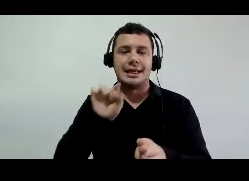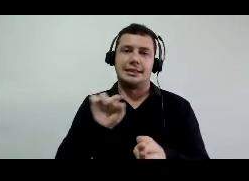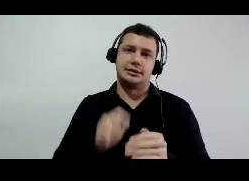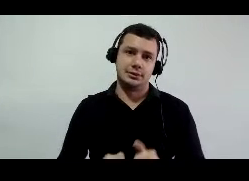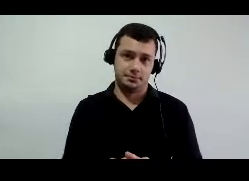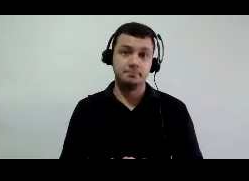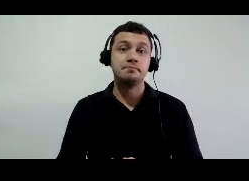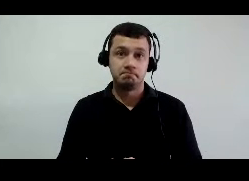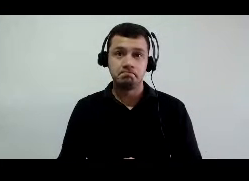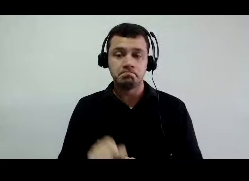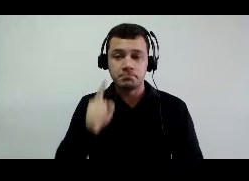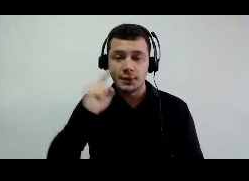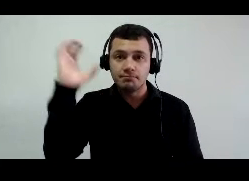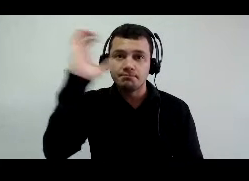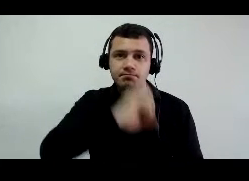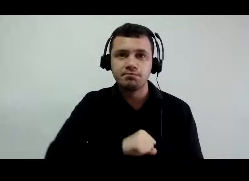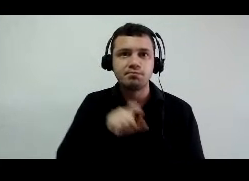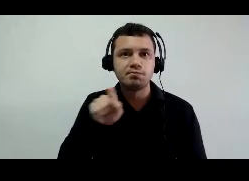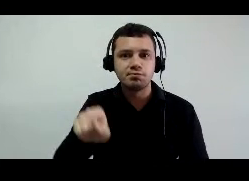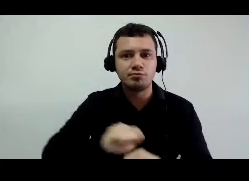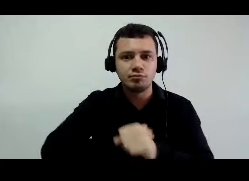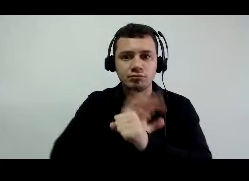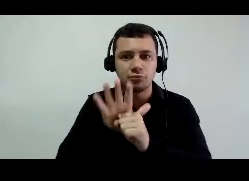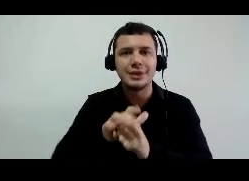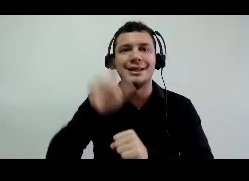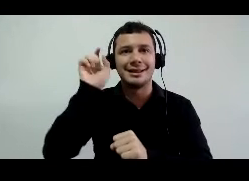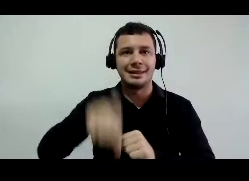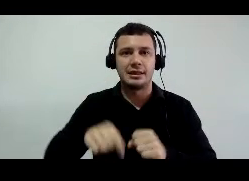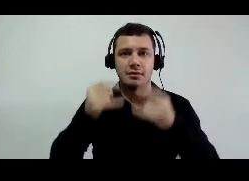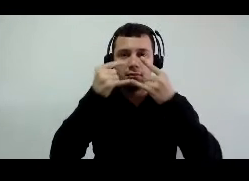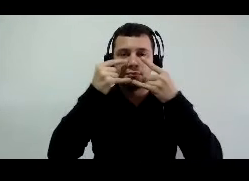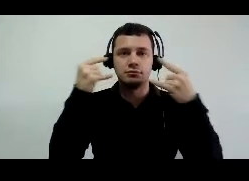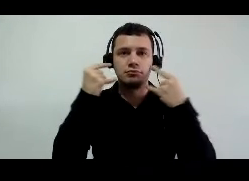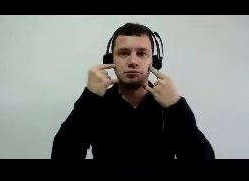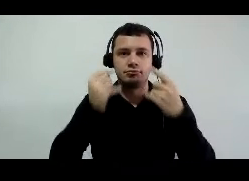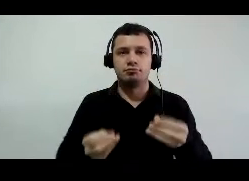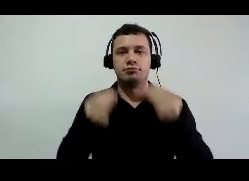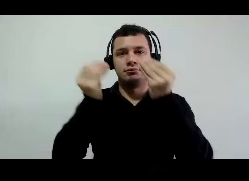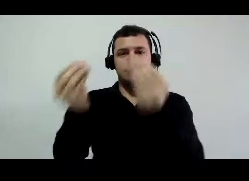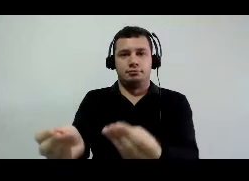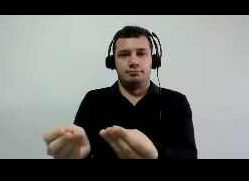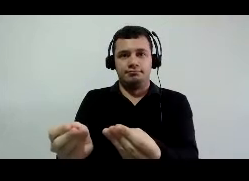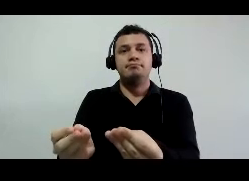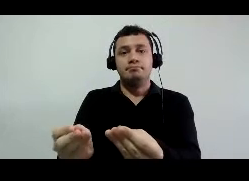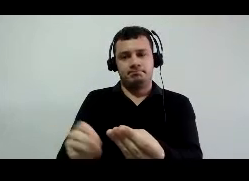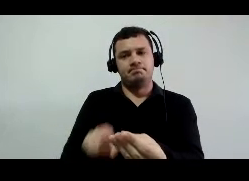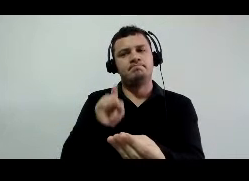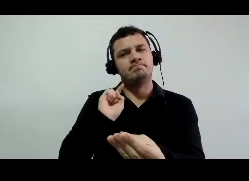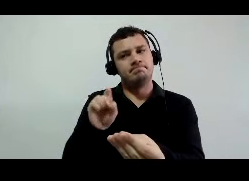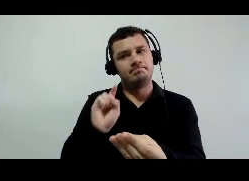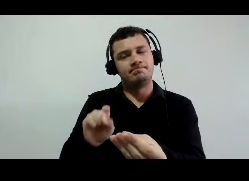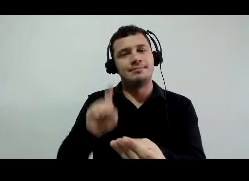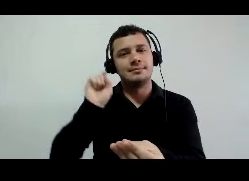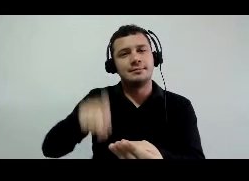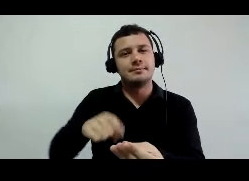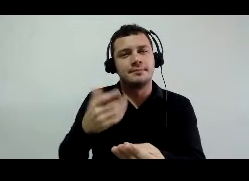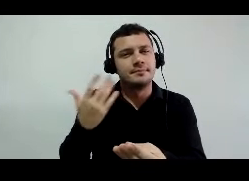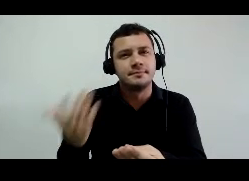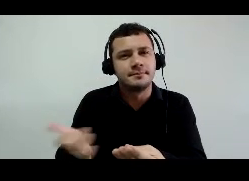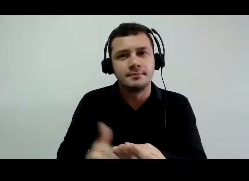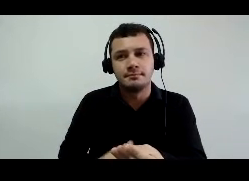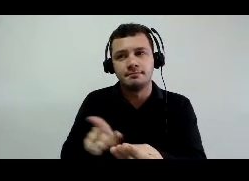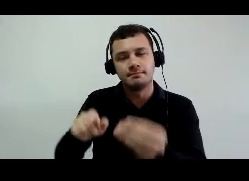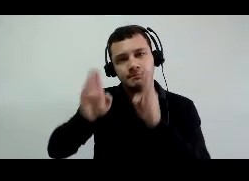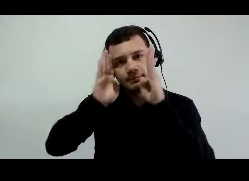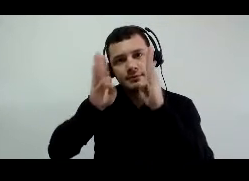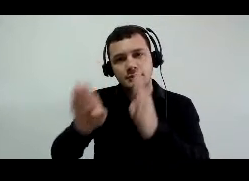detecte ese paciente, se le debe entregar una mascarilla quirúrgica, ¿cierto? Para llevarlo al área de atención